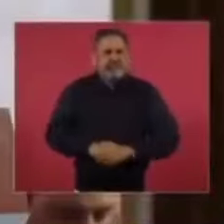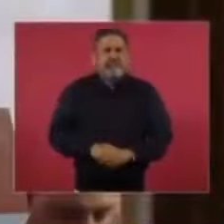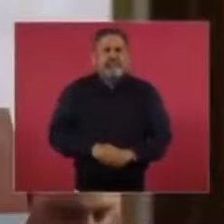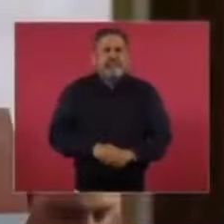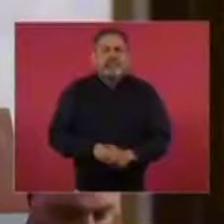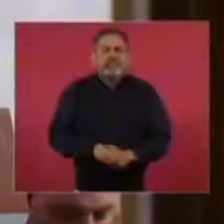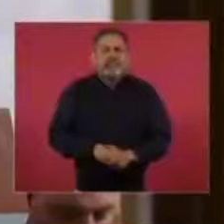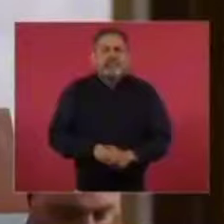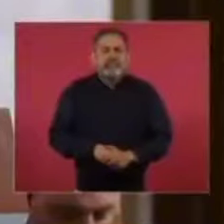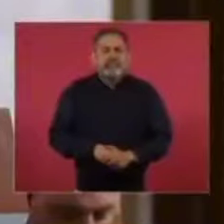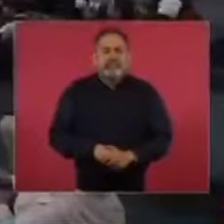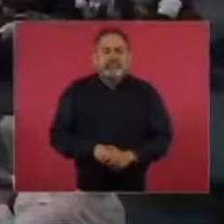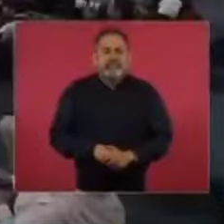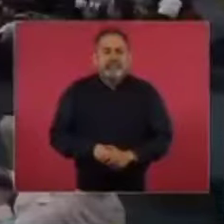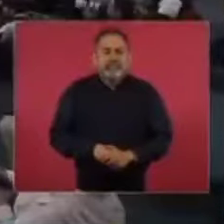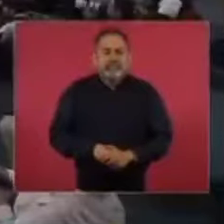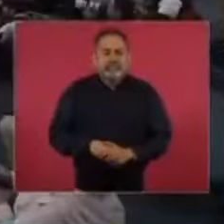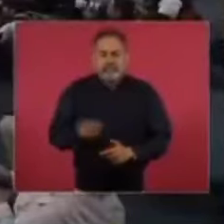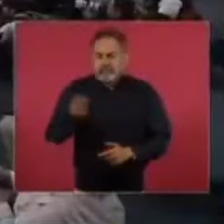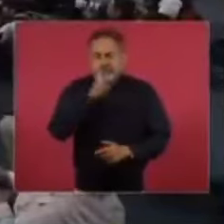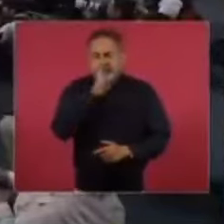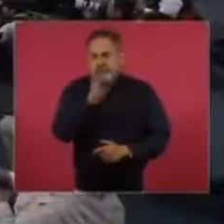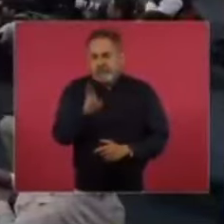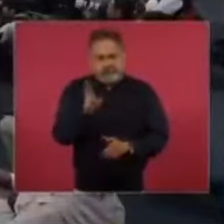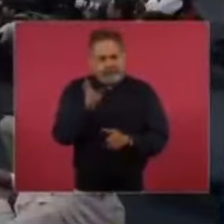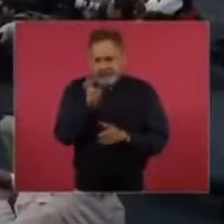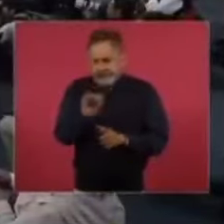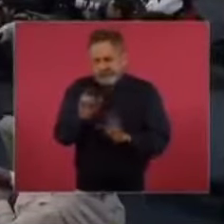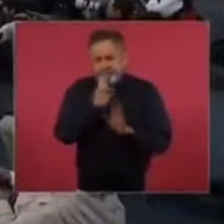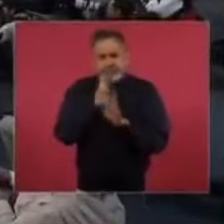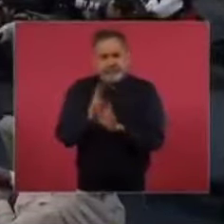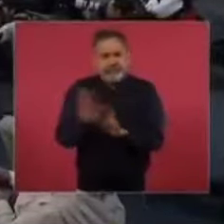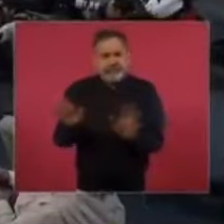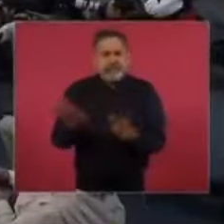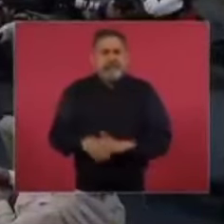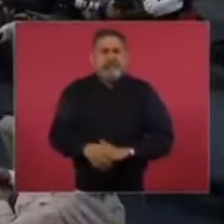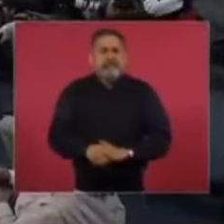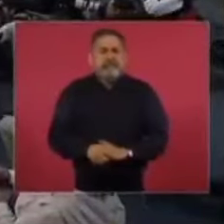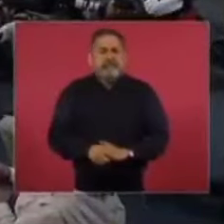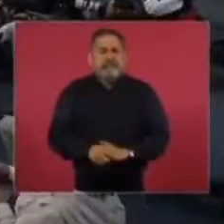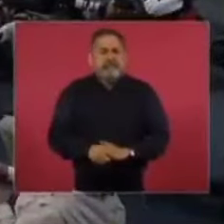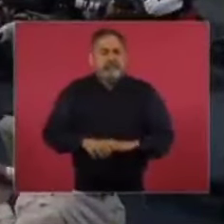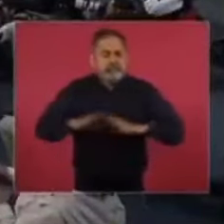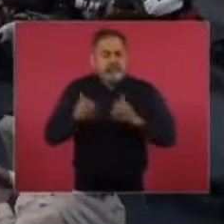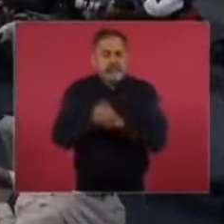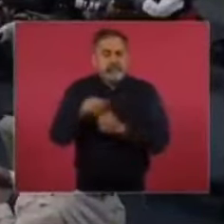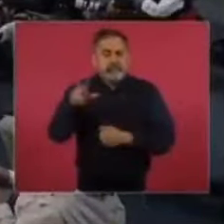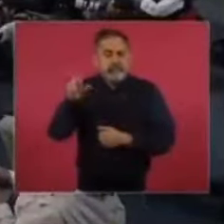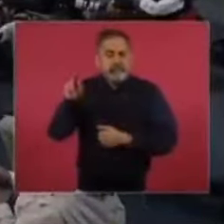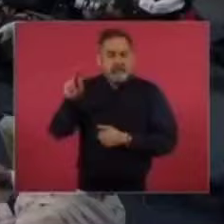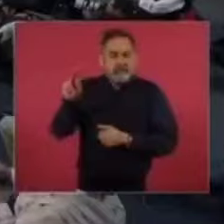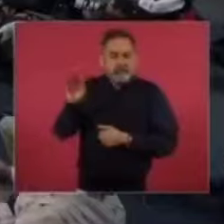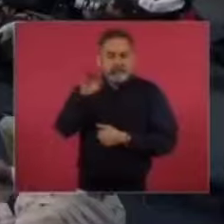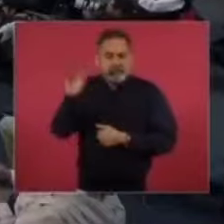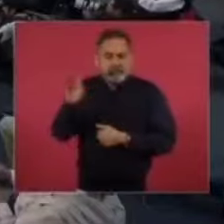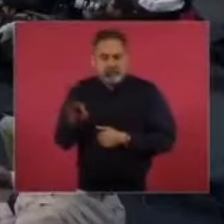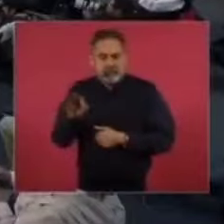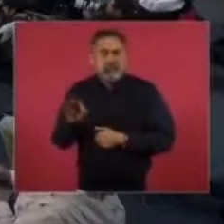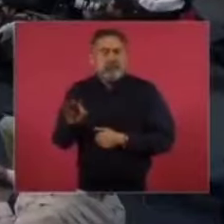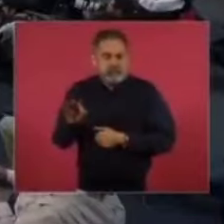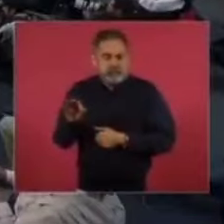Ahí sí no, por ejemplo, este personaje, ¿ok? Pues la gente de Venezuela no se ve muy feliz, que digamos,